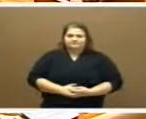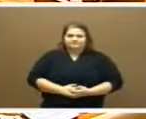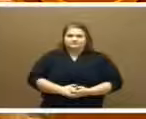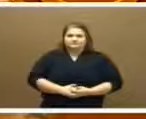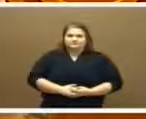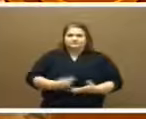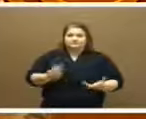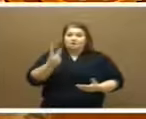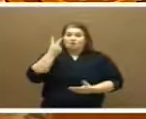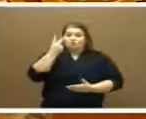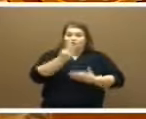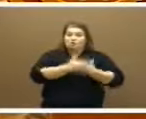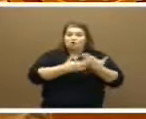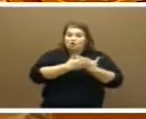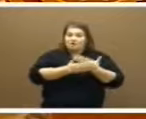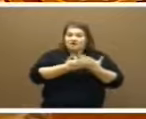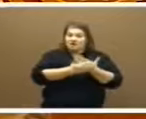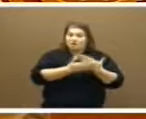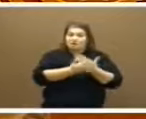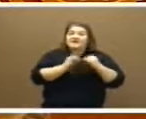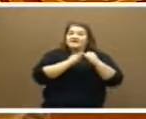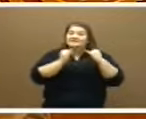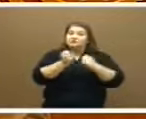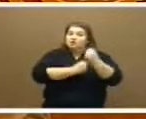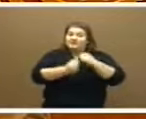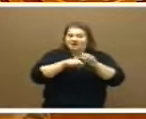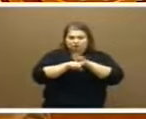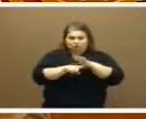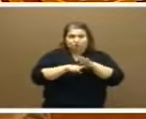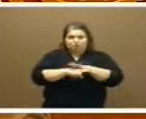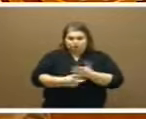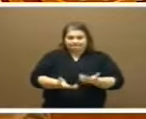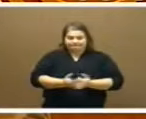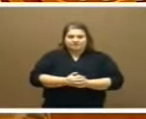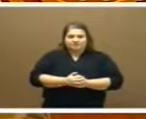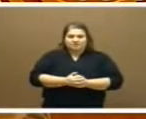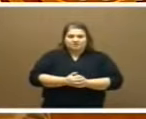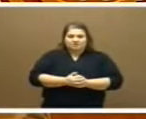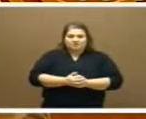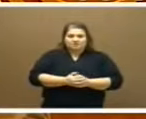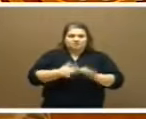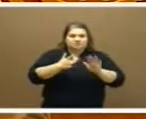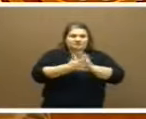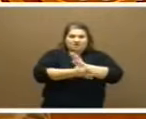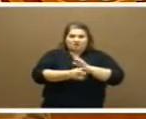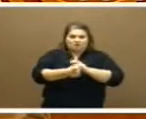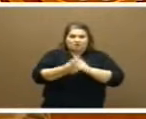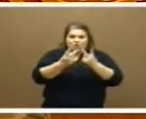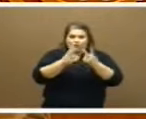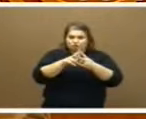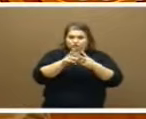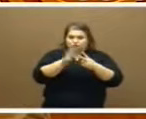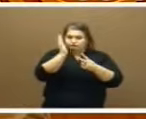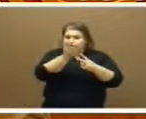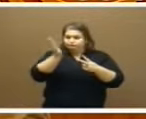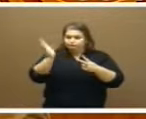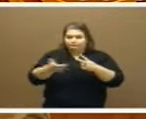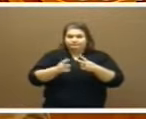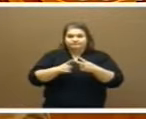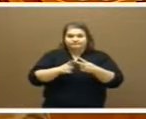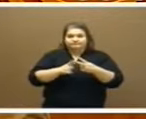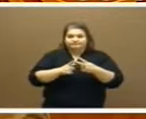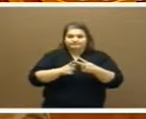Los dos gobiernos que han gestionado la crisis económica han metido mano fundamentalmente en dos sitios. En